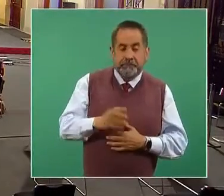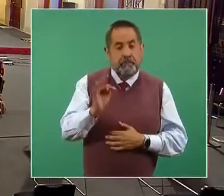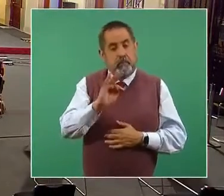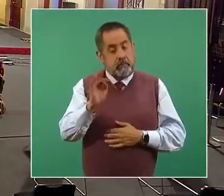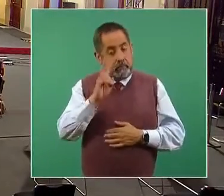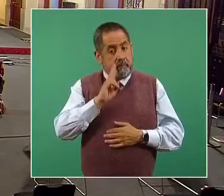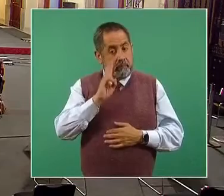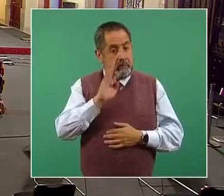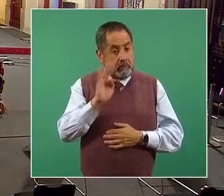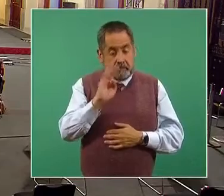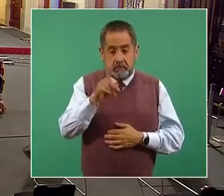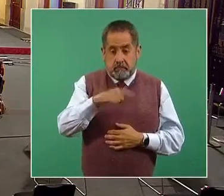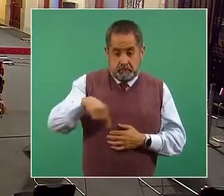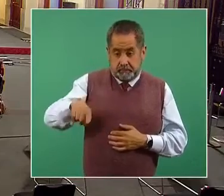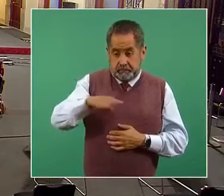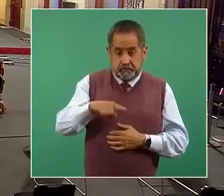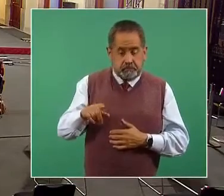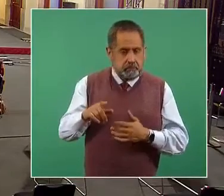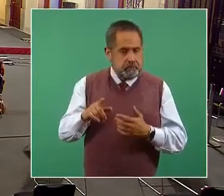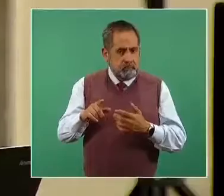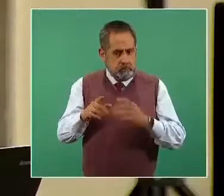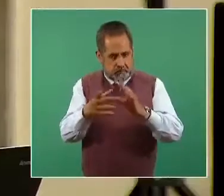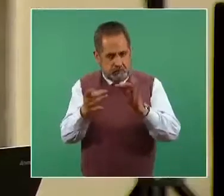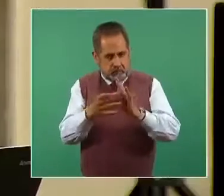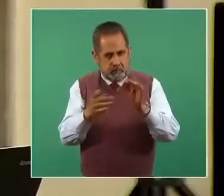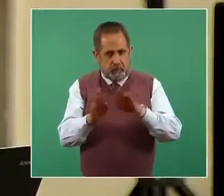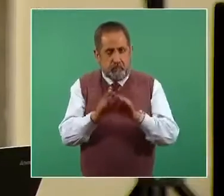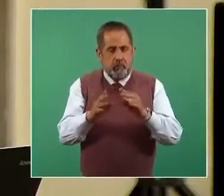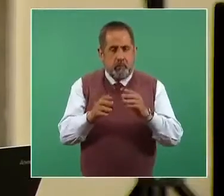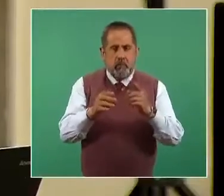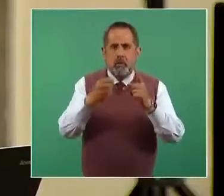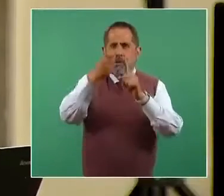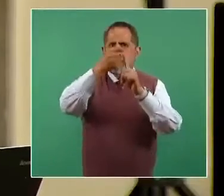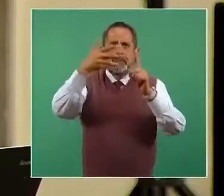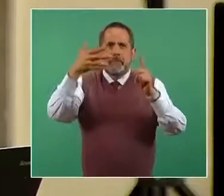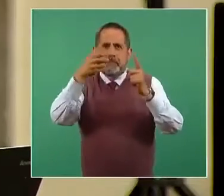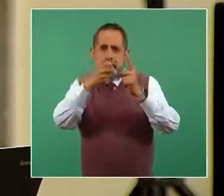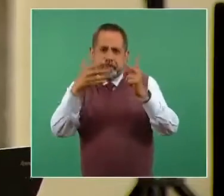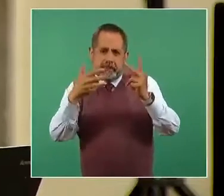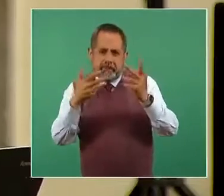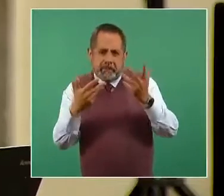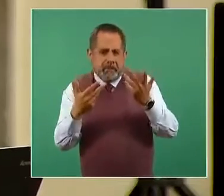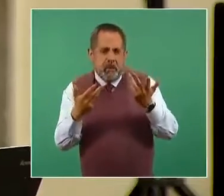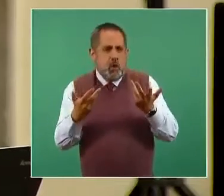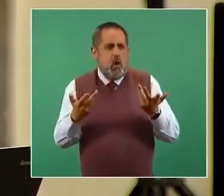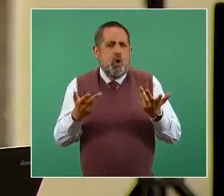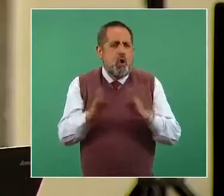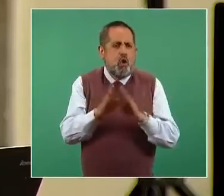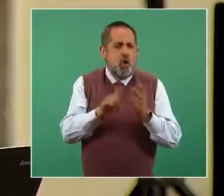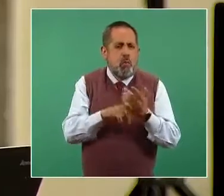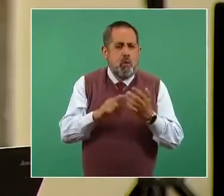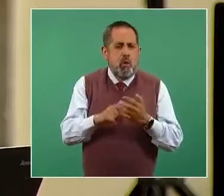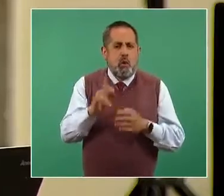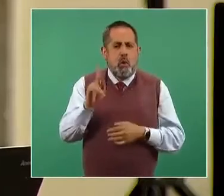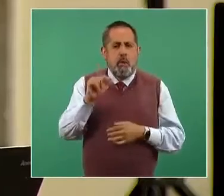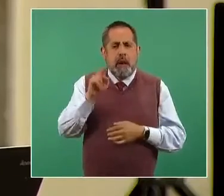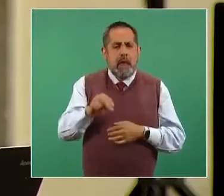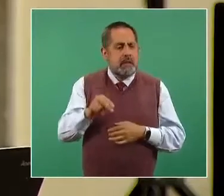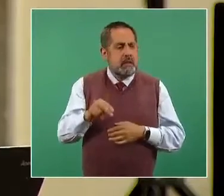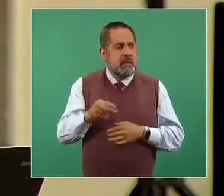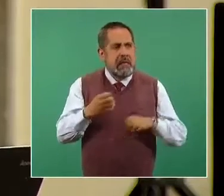que dentro de estos desagregados que hacen nos puedan dar desagregados a nosotros sobre cómo va el plan de vacunación en los